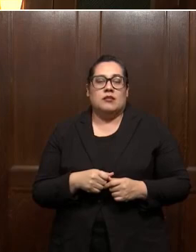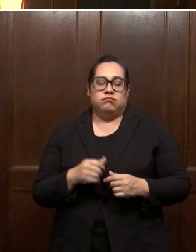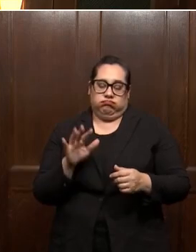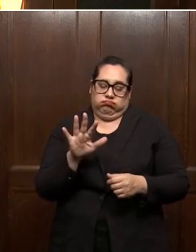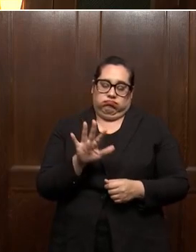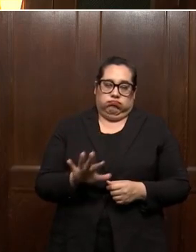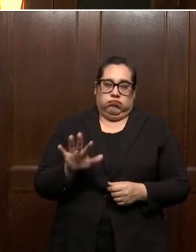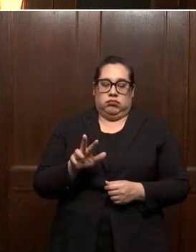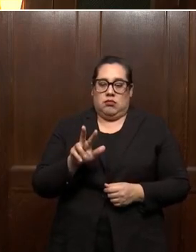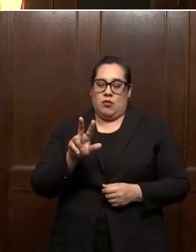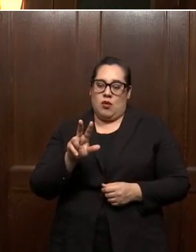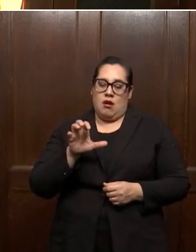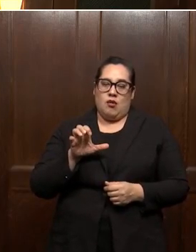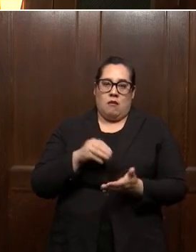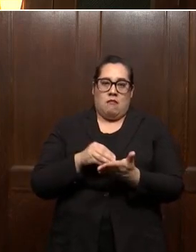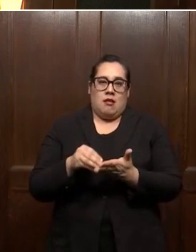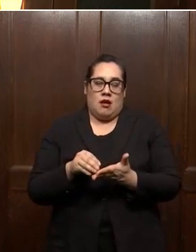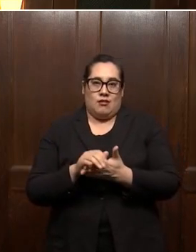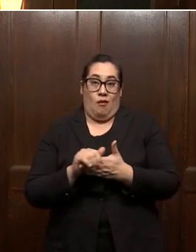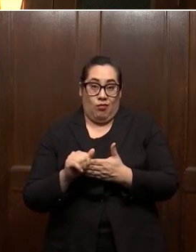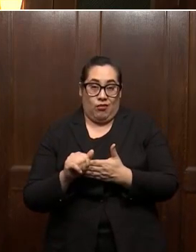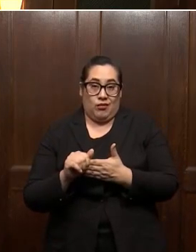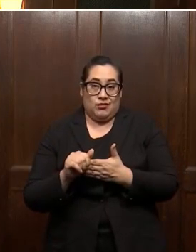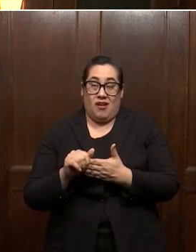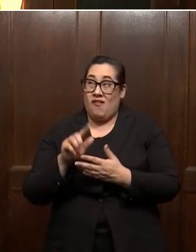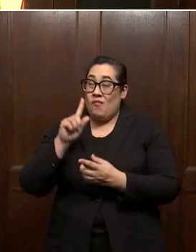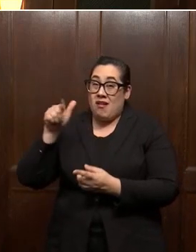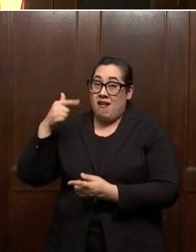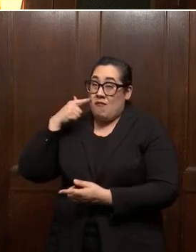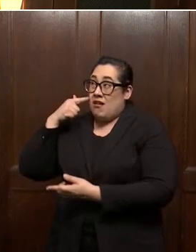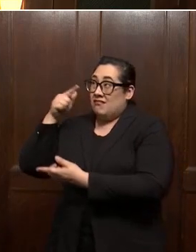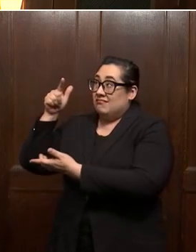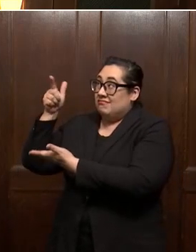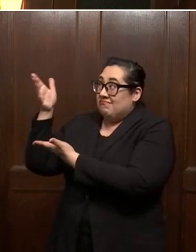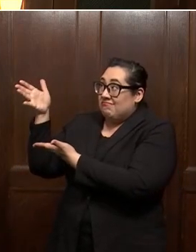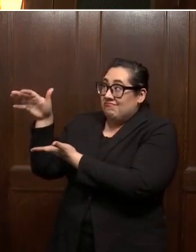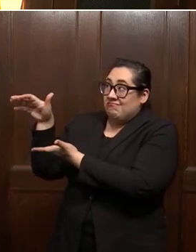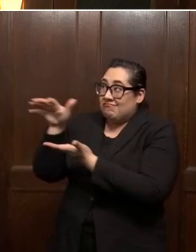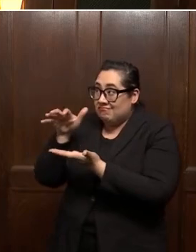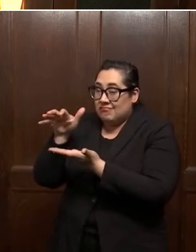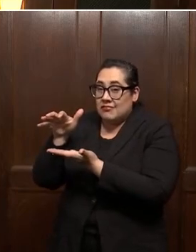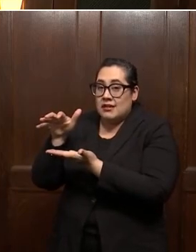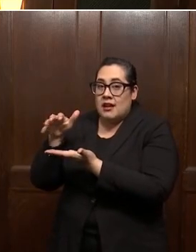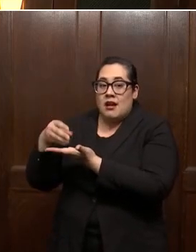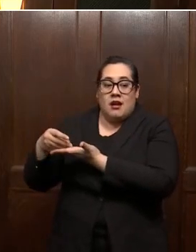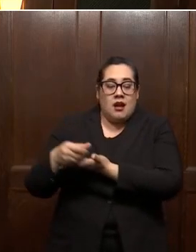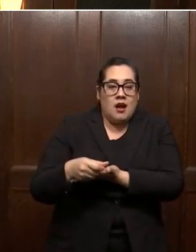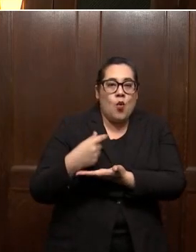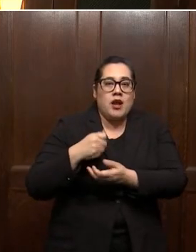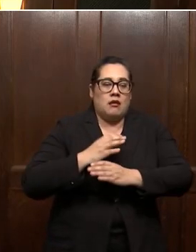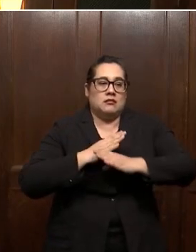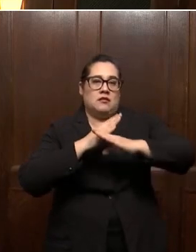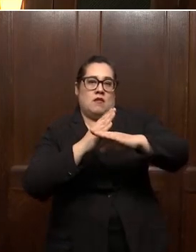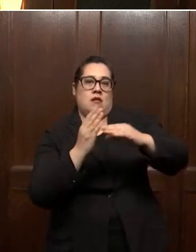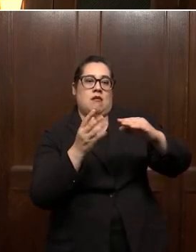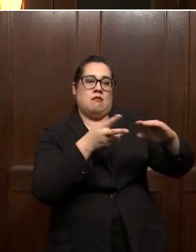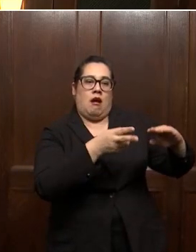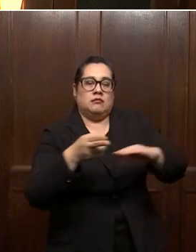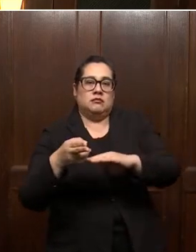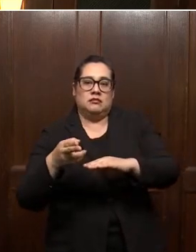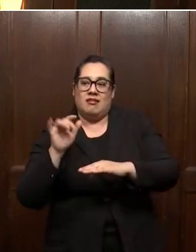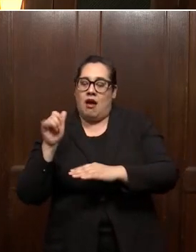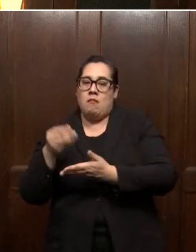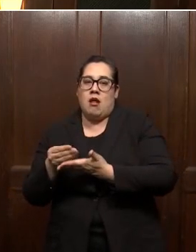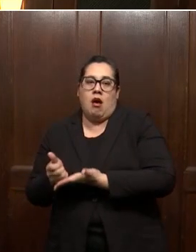cerca de 300 millones de dólares del gobierno federal para prevenir más cortes, para ayudar